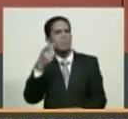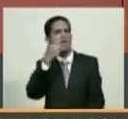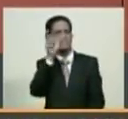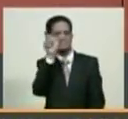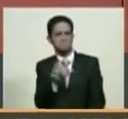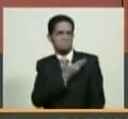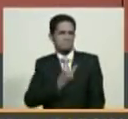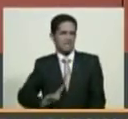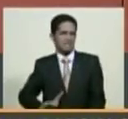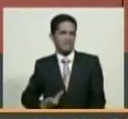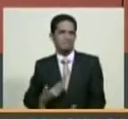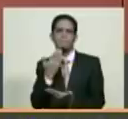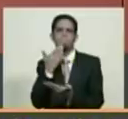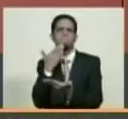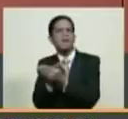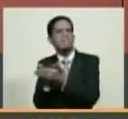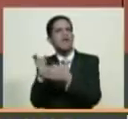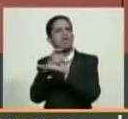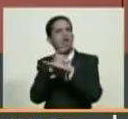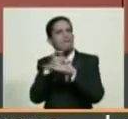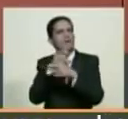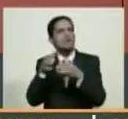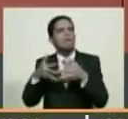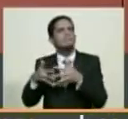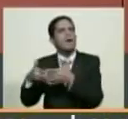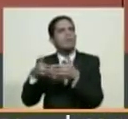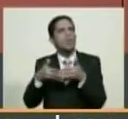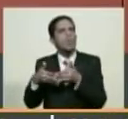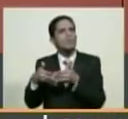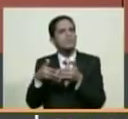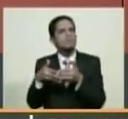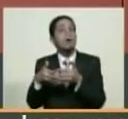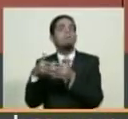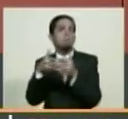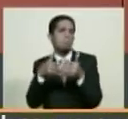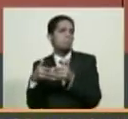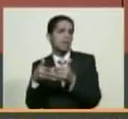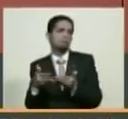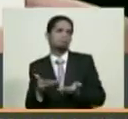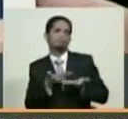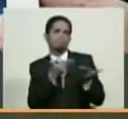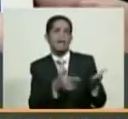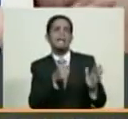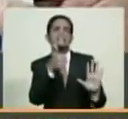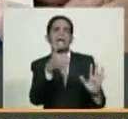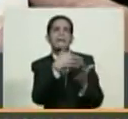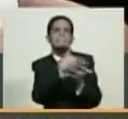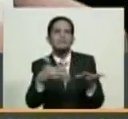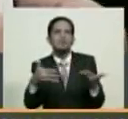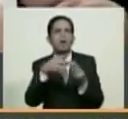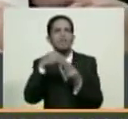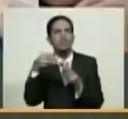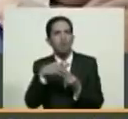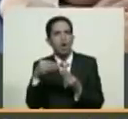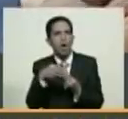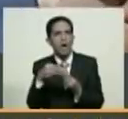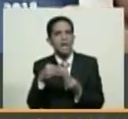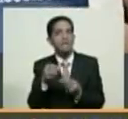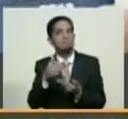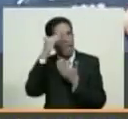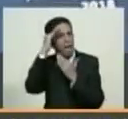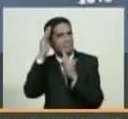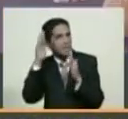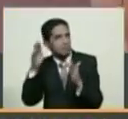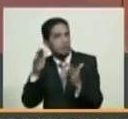pedirle al gobierno norteamericano, y el gobierno norteamericano les entregó 6 millones de dólares para la